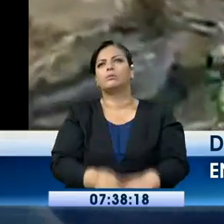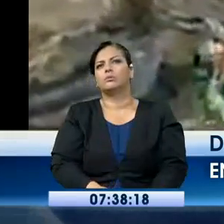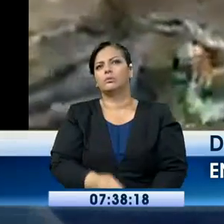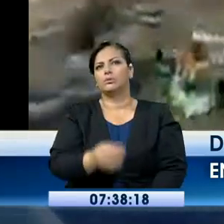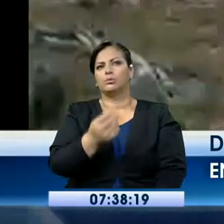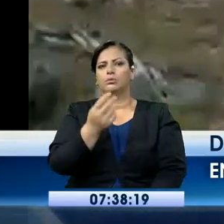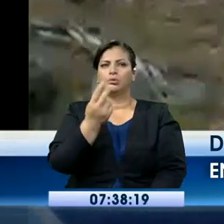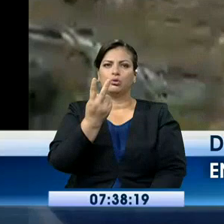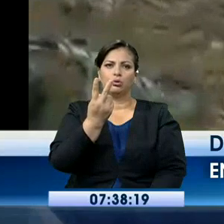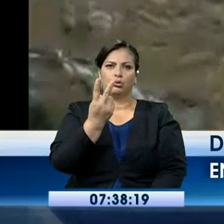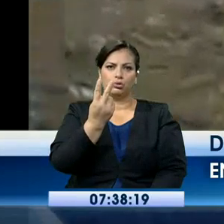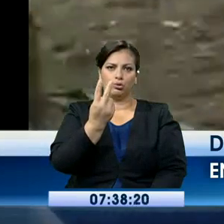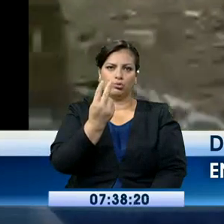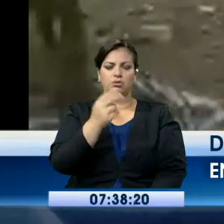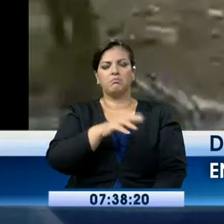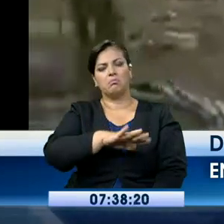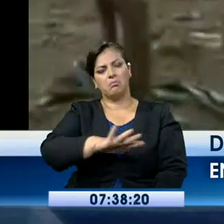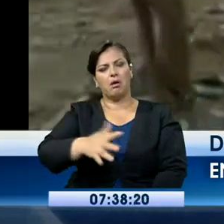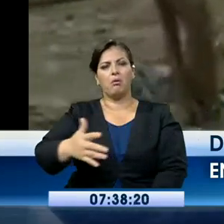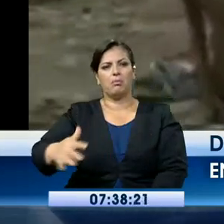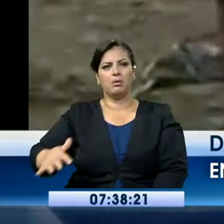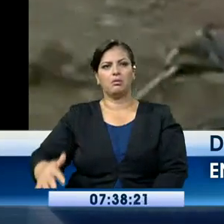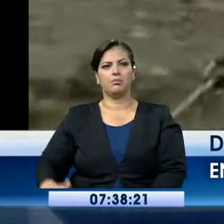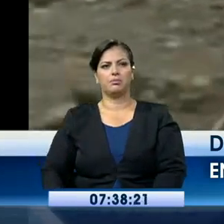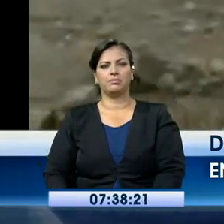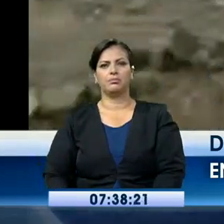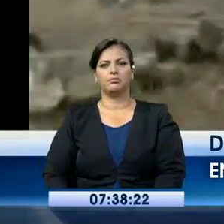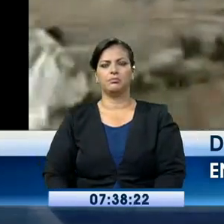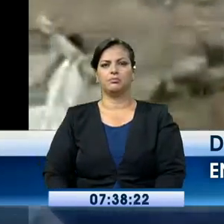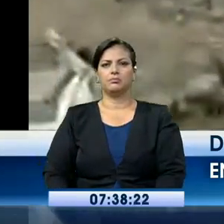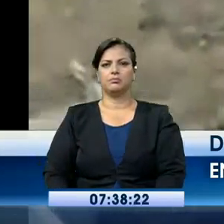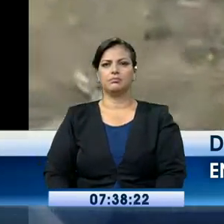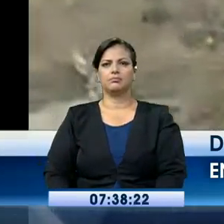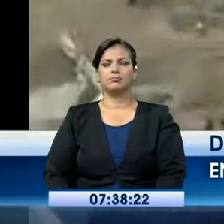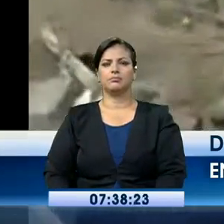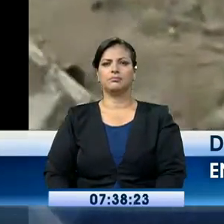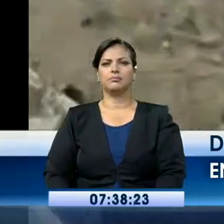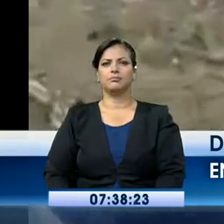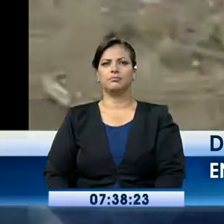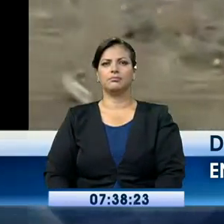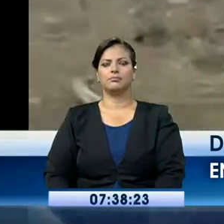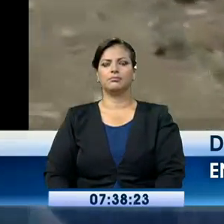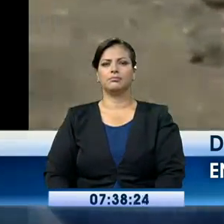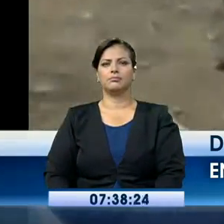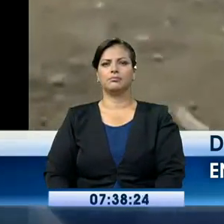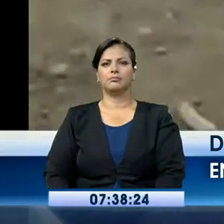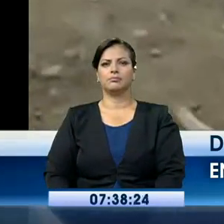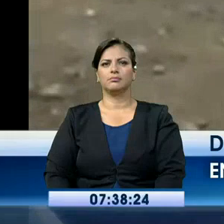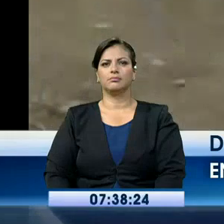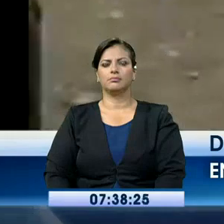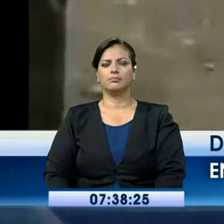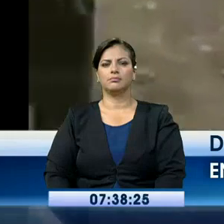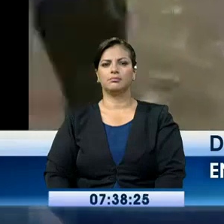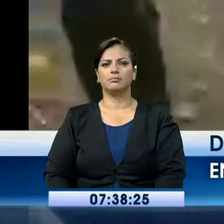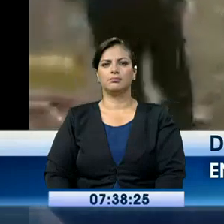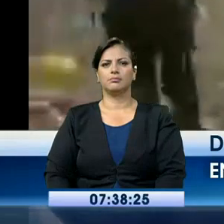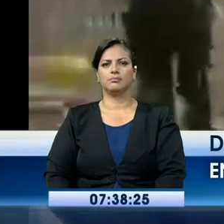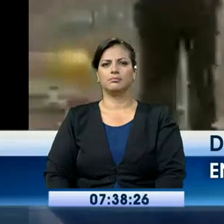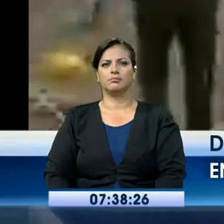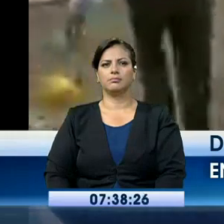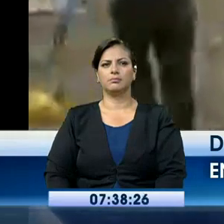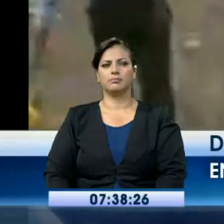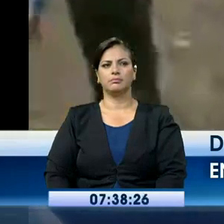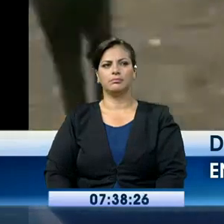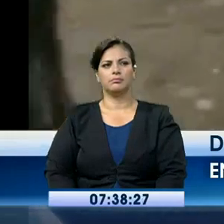levantarse. Pero en todo caso, como hemos escuchado por parte de la autoridad, esta situación tuvo que